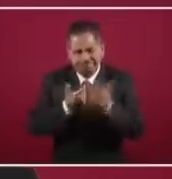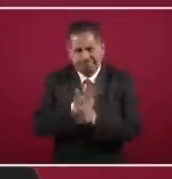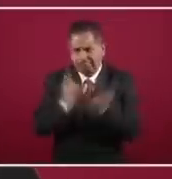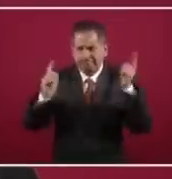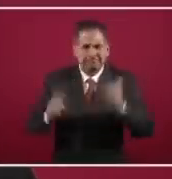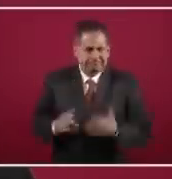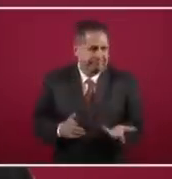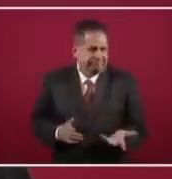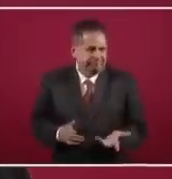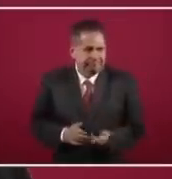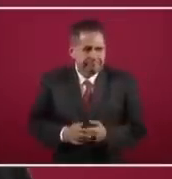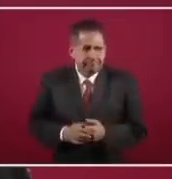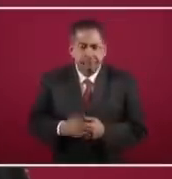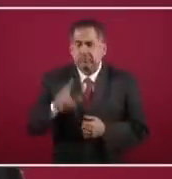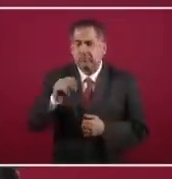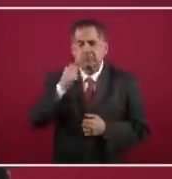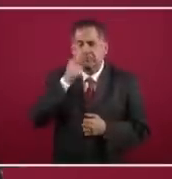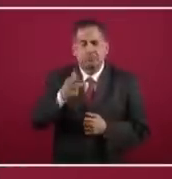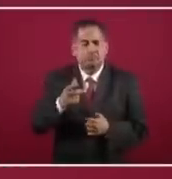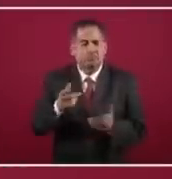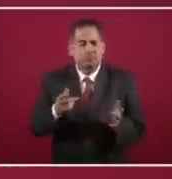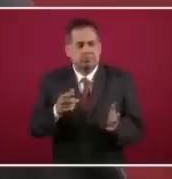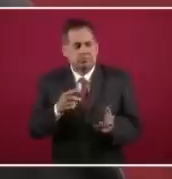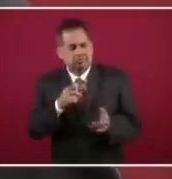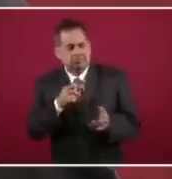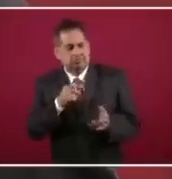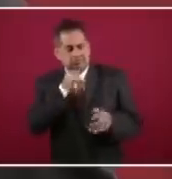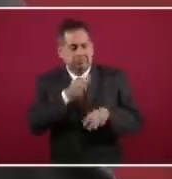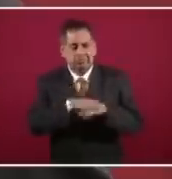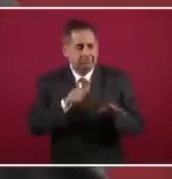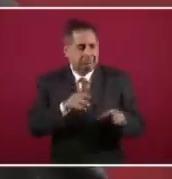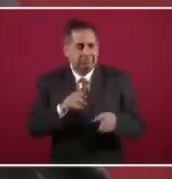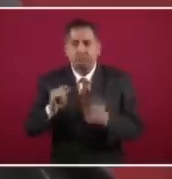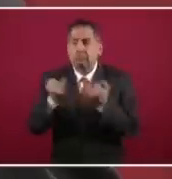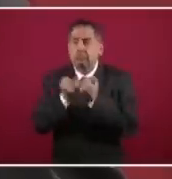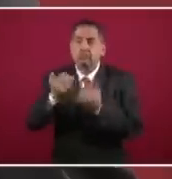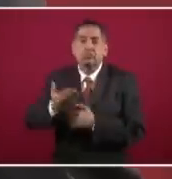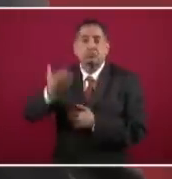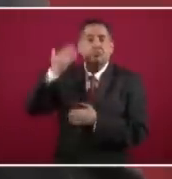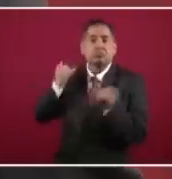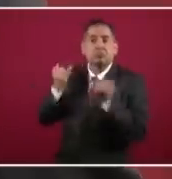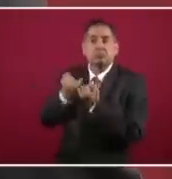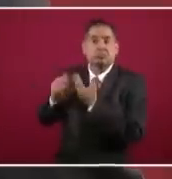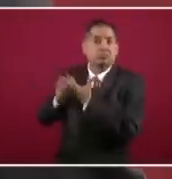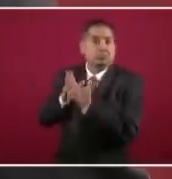No queremos nada con un régimen autoritario.